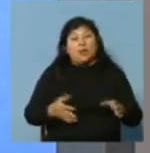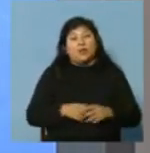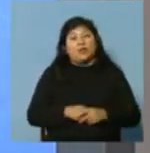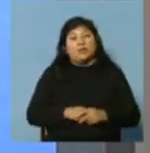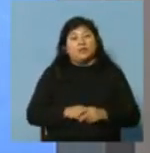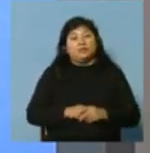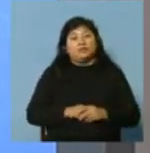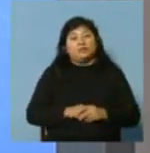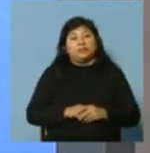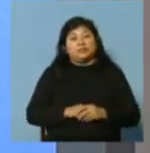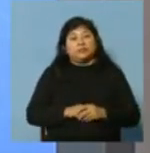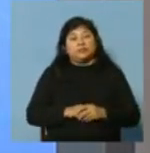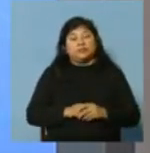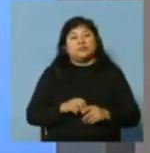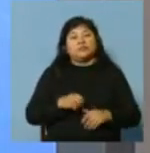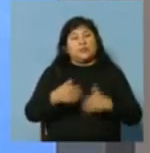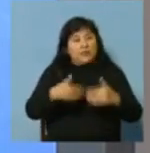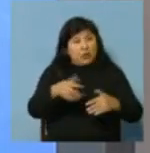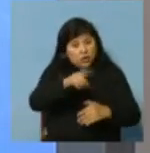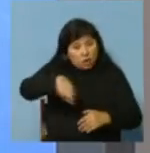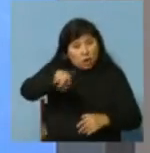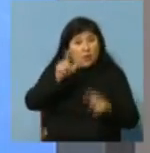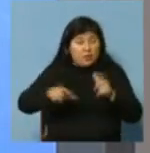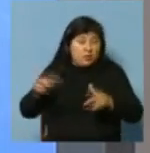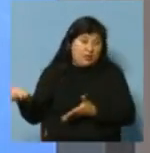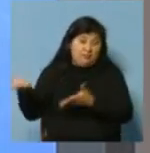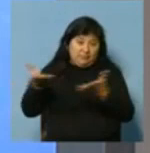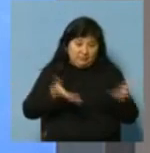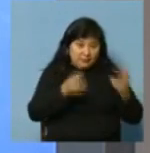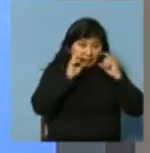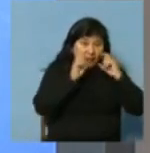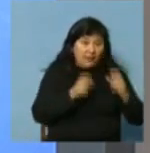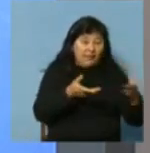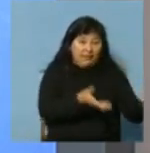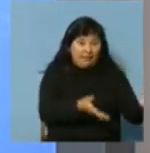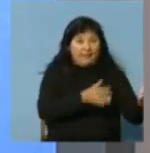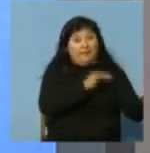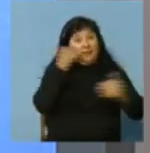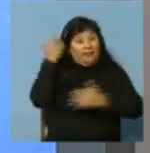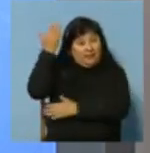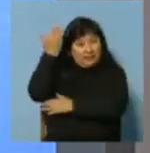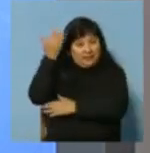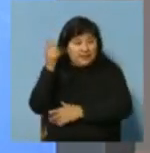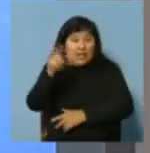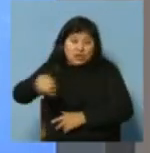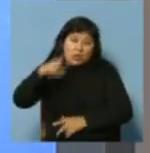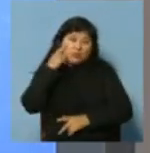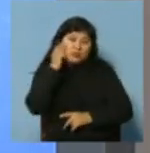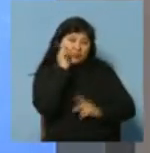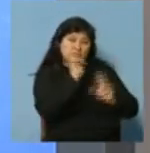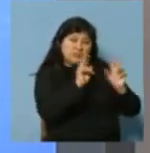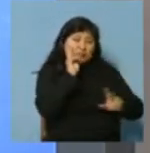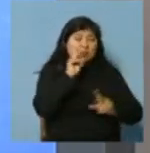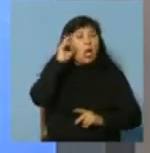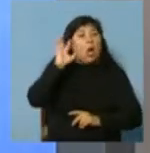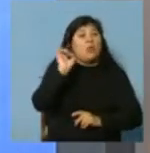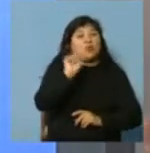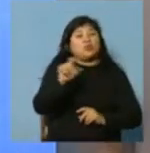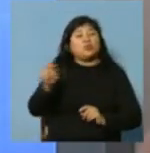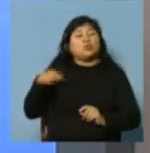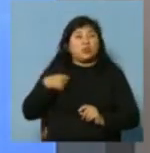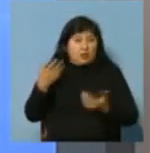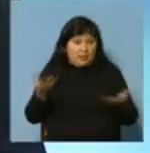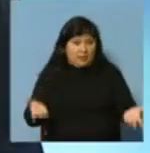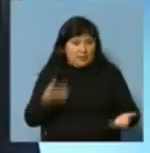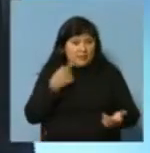toda la población a generar su propia opinión hoy justamente hay una charla no para debatir sobre este tema para